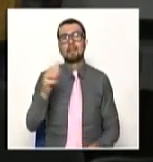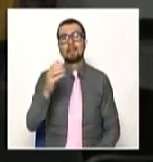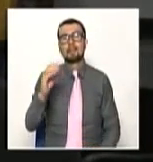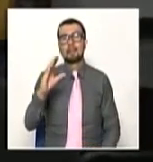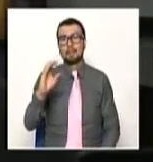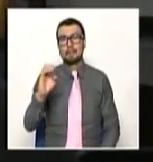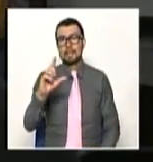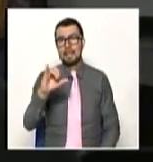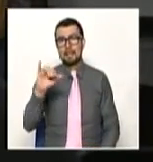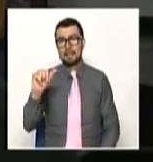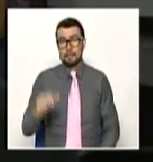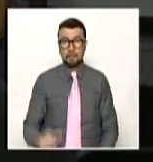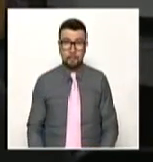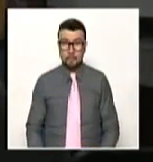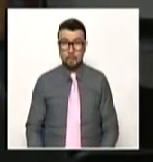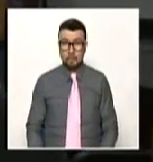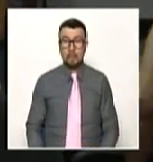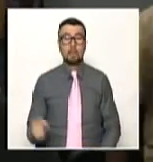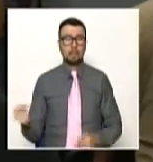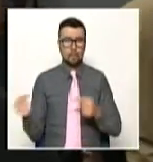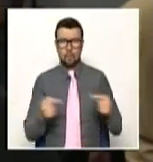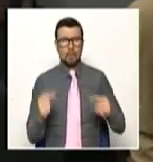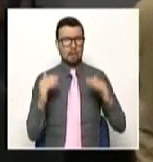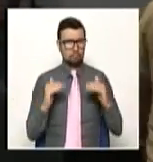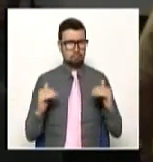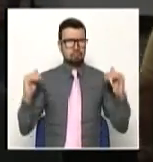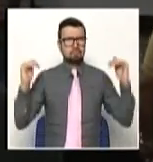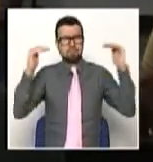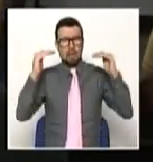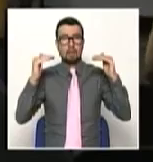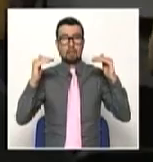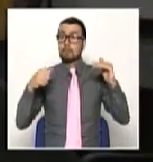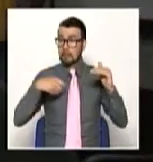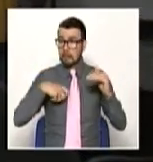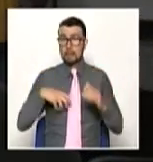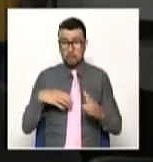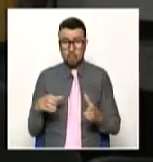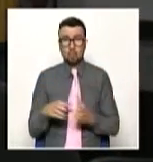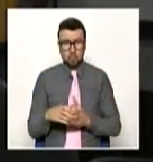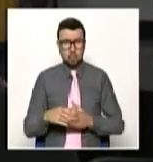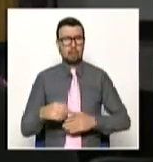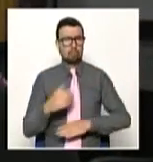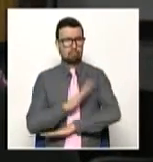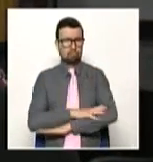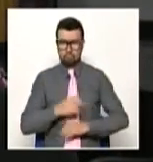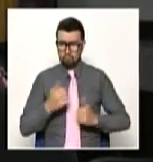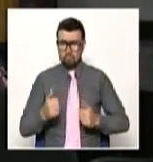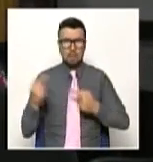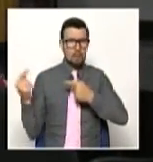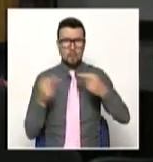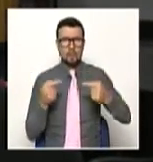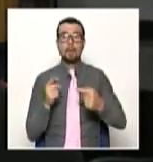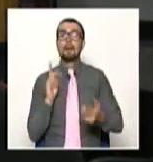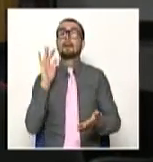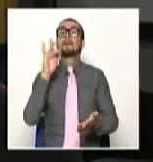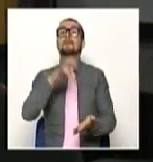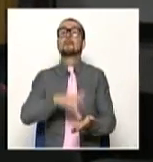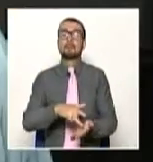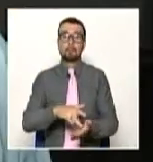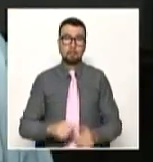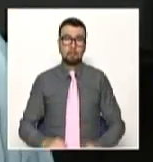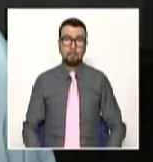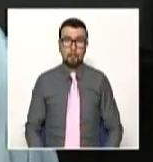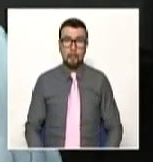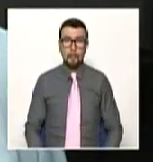de élite, sí, creo que tenemos la capacidad, tenemos un gran equipo para participar en la Copa Telecafé y ser protagonistas en